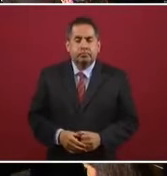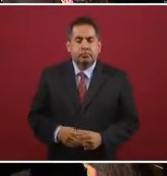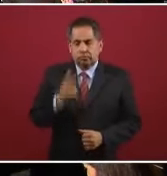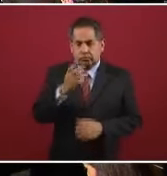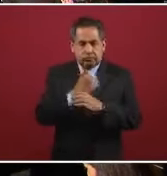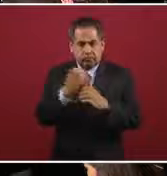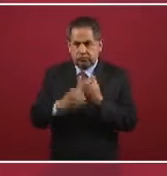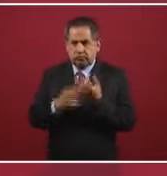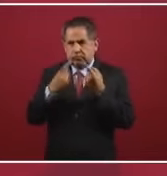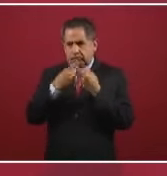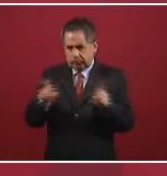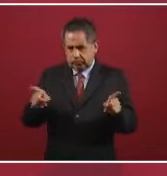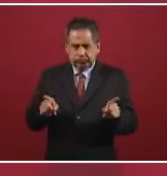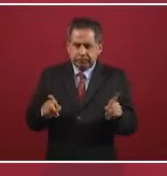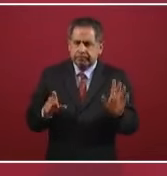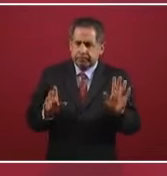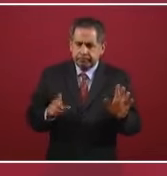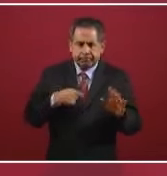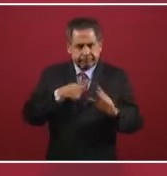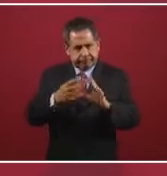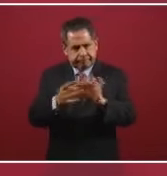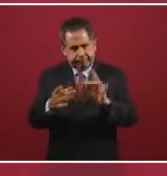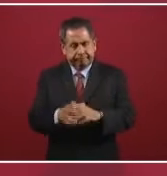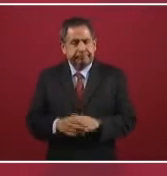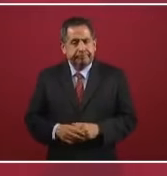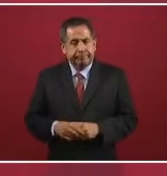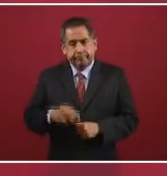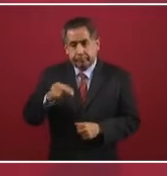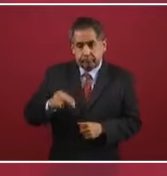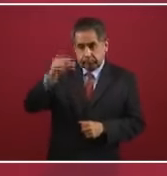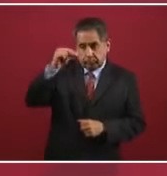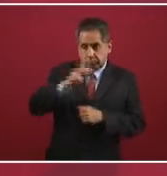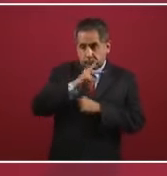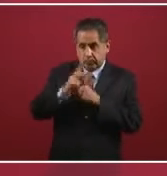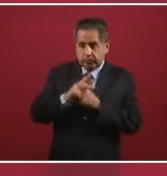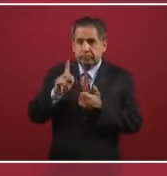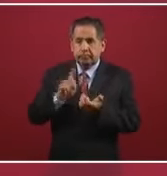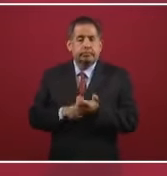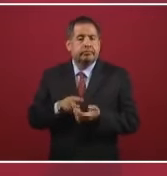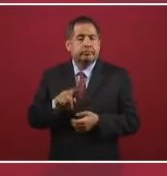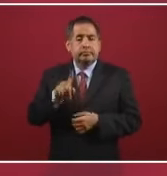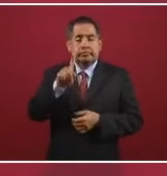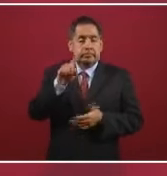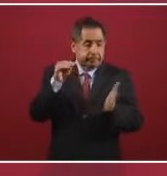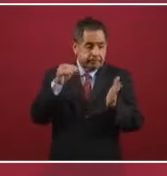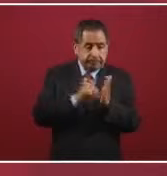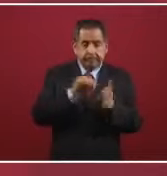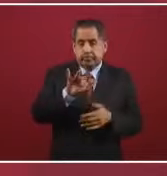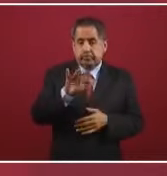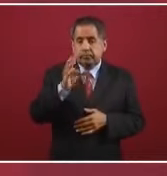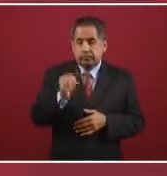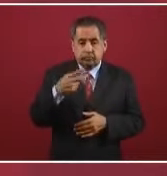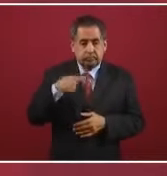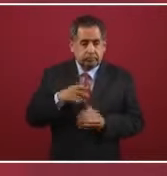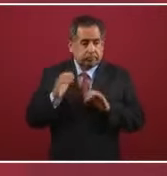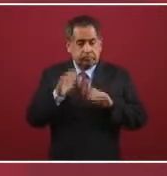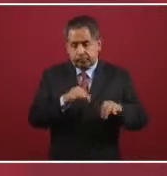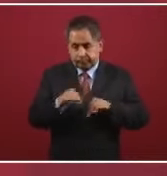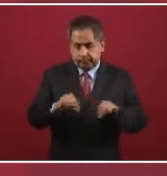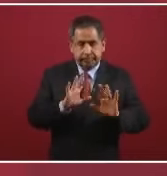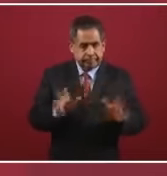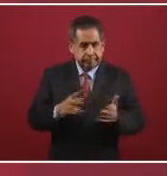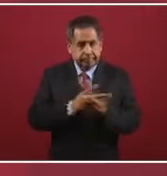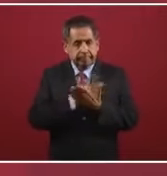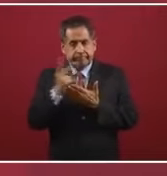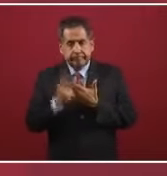cosas distintas, pero con mucho gusto explico. En el norte del país tenemos 1.059 trabajando en el